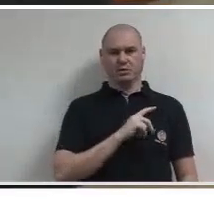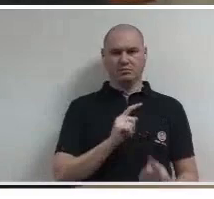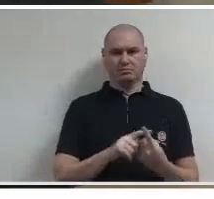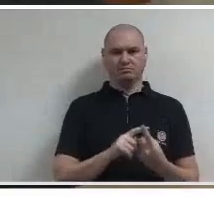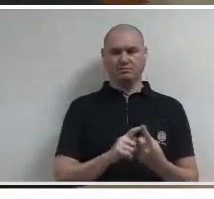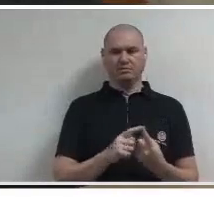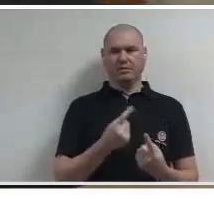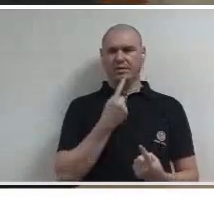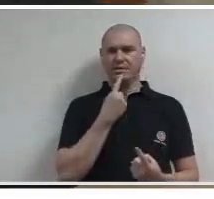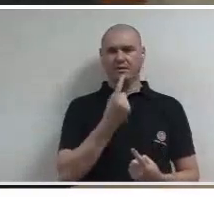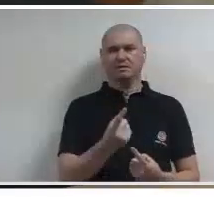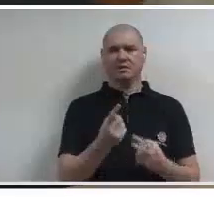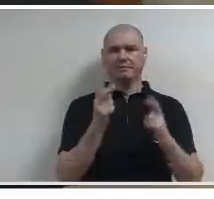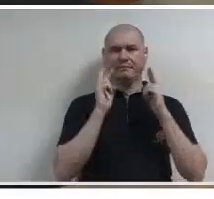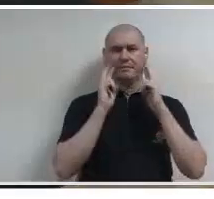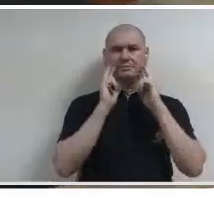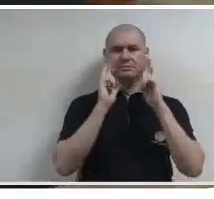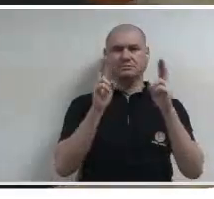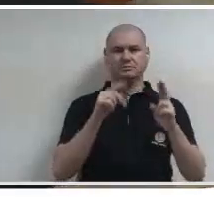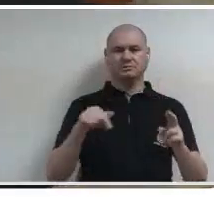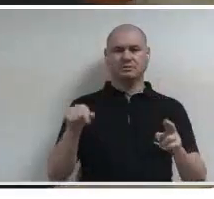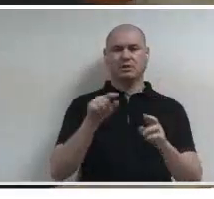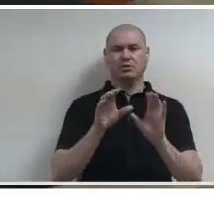Cuatiape y Jaisa,